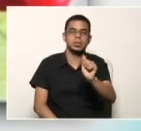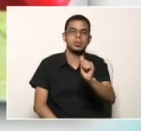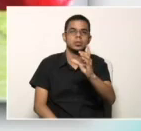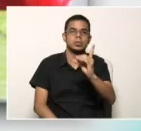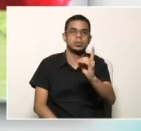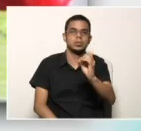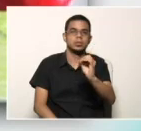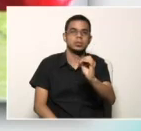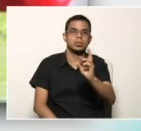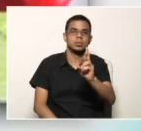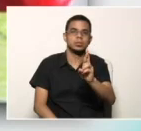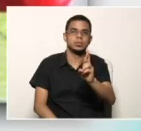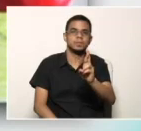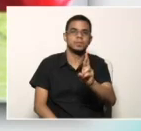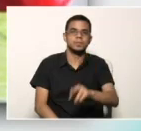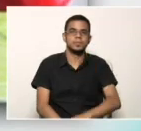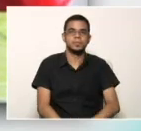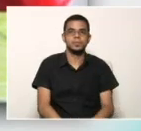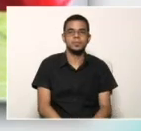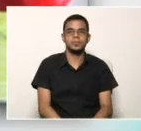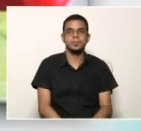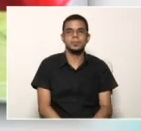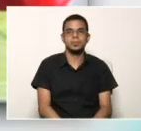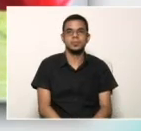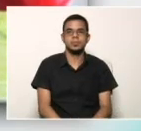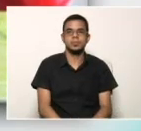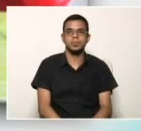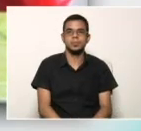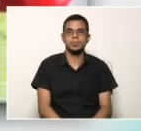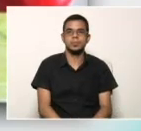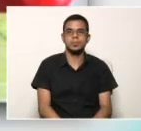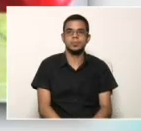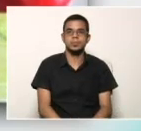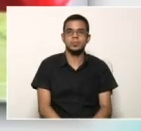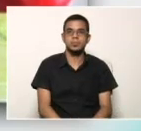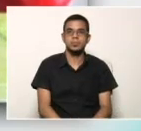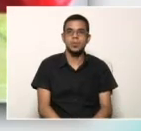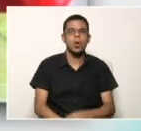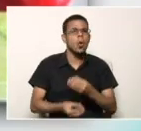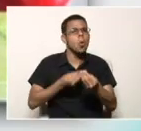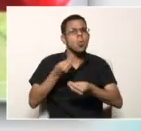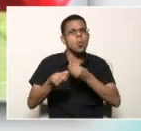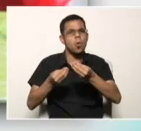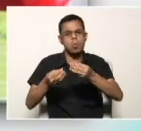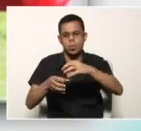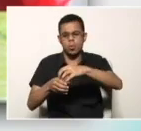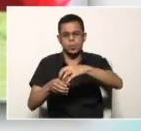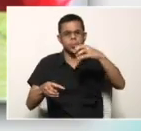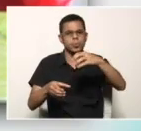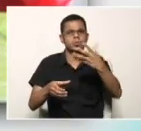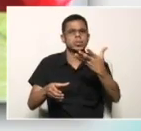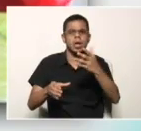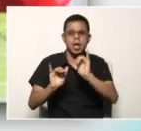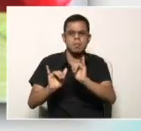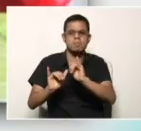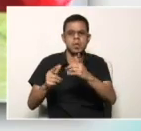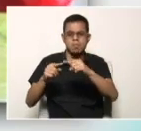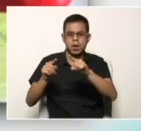que la prueba se haya realizado. Ok, para retirar el procesador, imagínense que está el procesador, ¿okay?